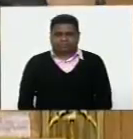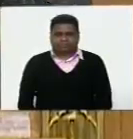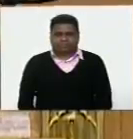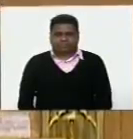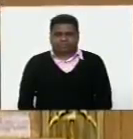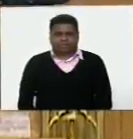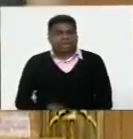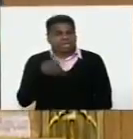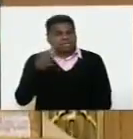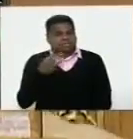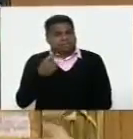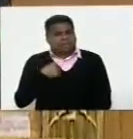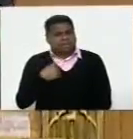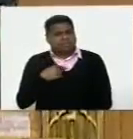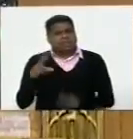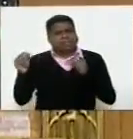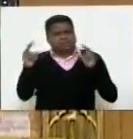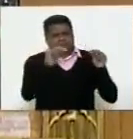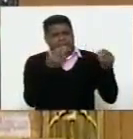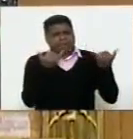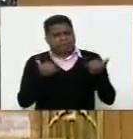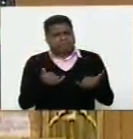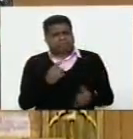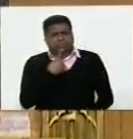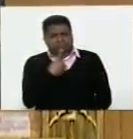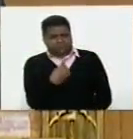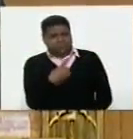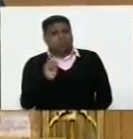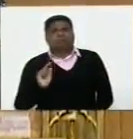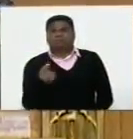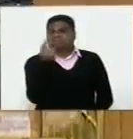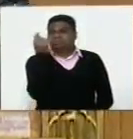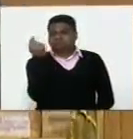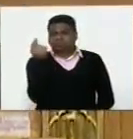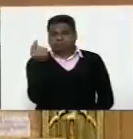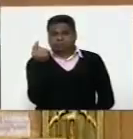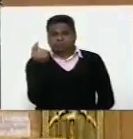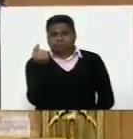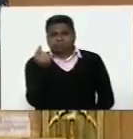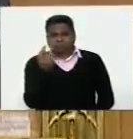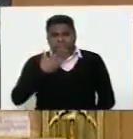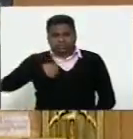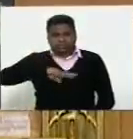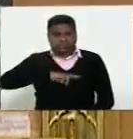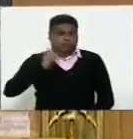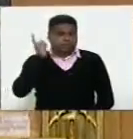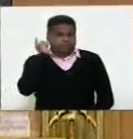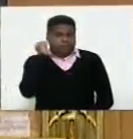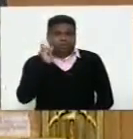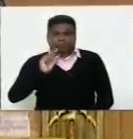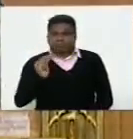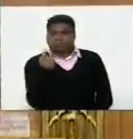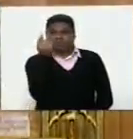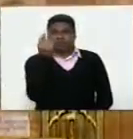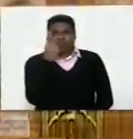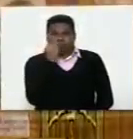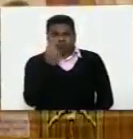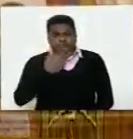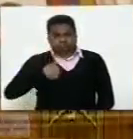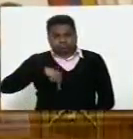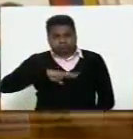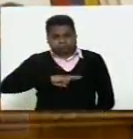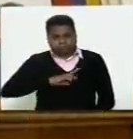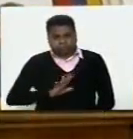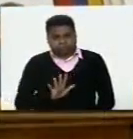Siempre en estos debates decimos que ninguna de nosotras y ninguno de nosotros viene